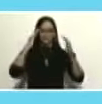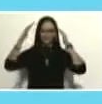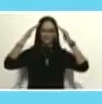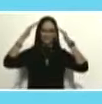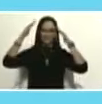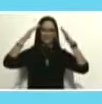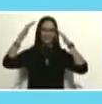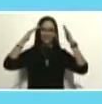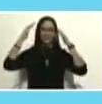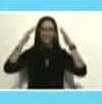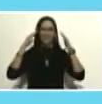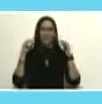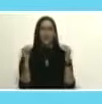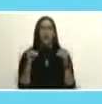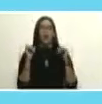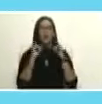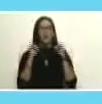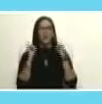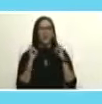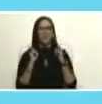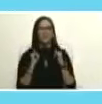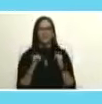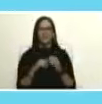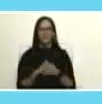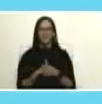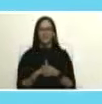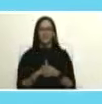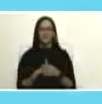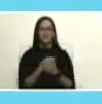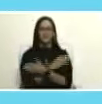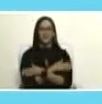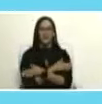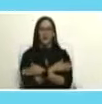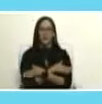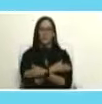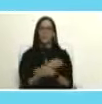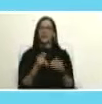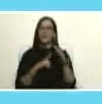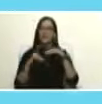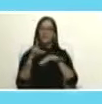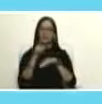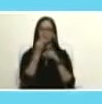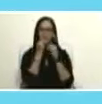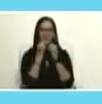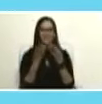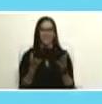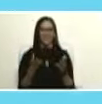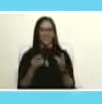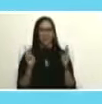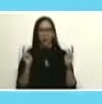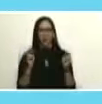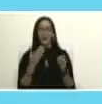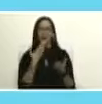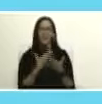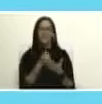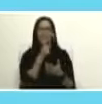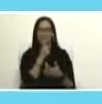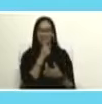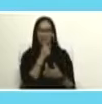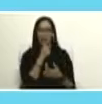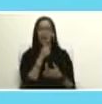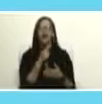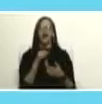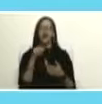pues, los felicito por esta belleza, por este liceo que quedó de paquete. ¿Gracias a quién? A